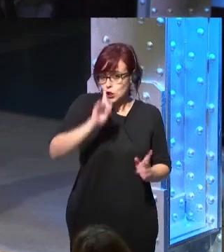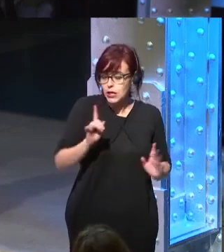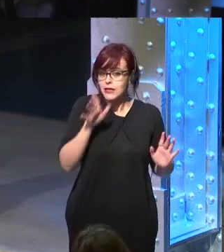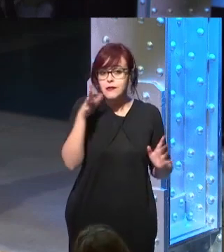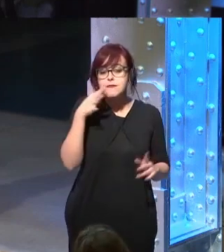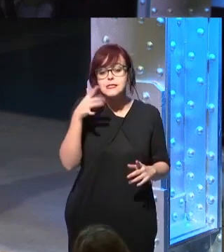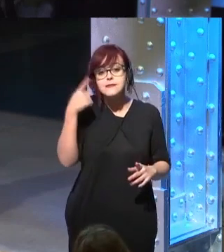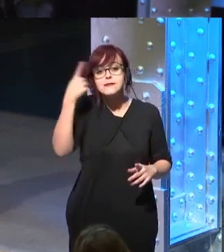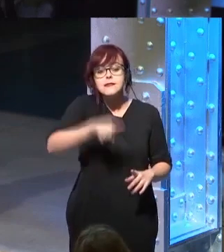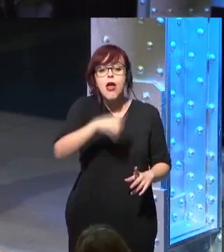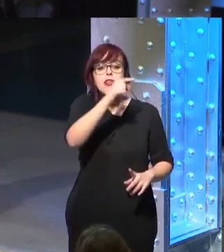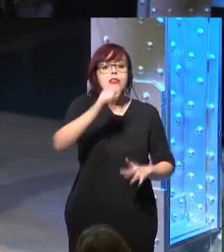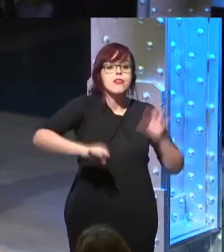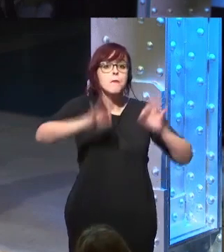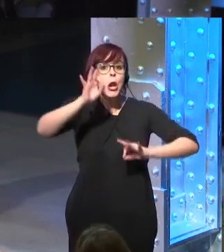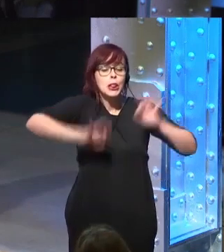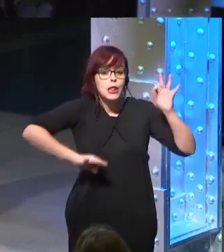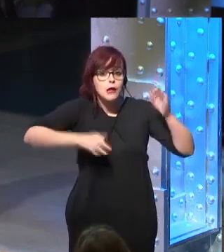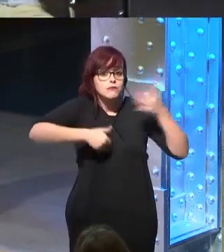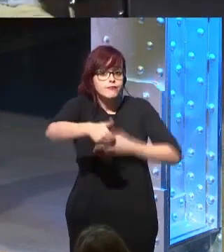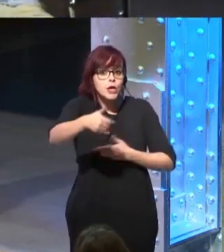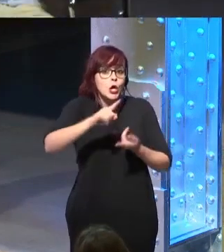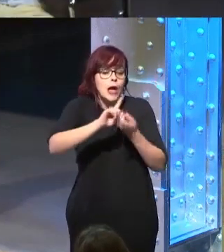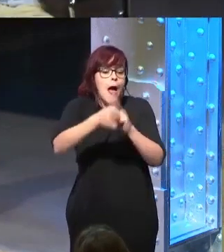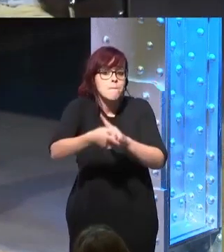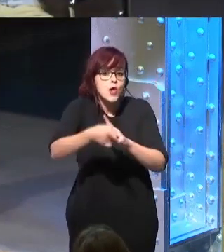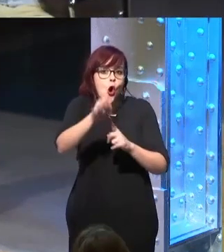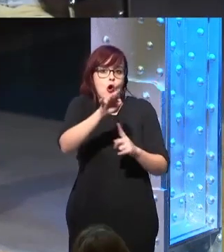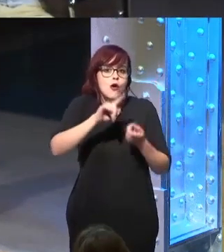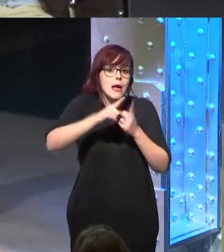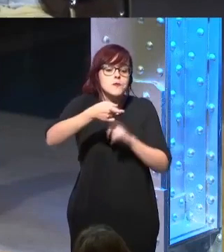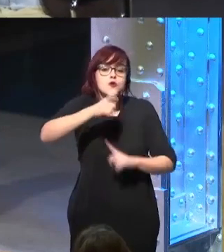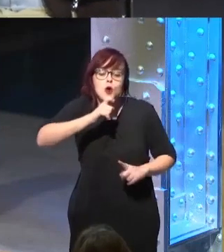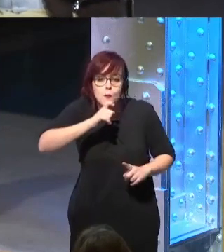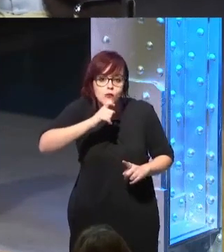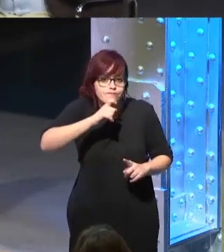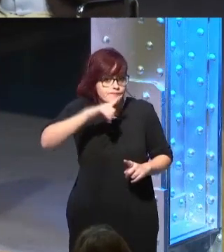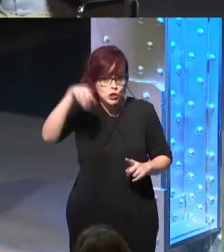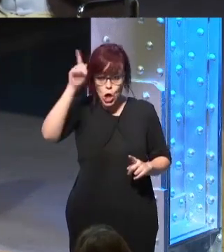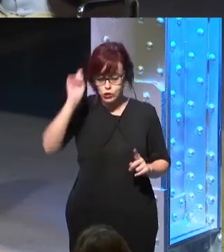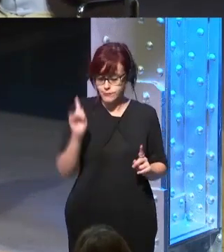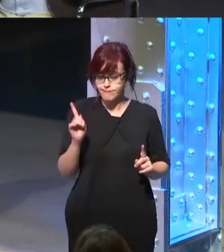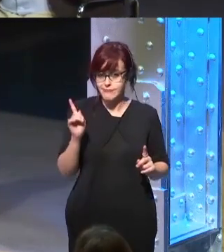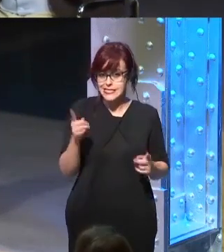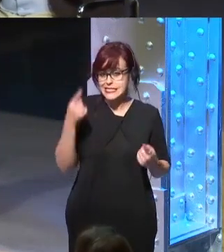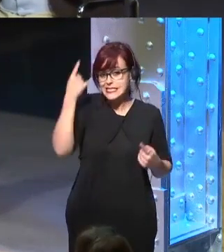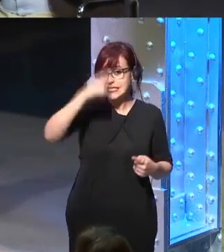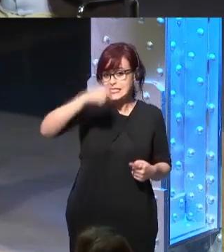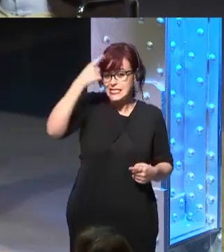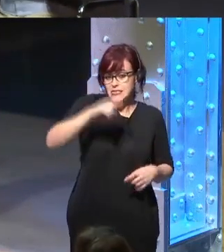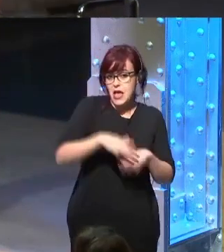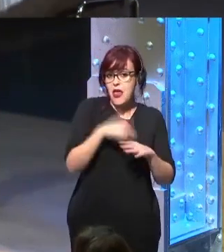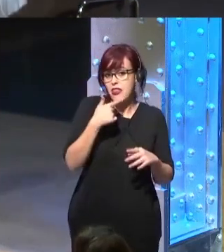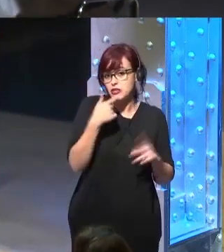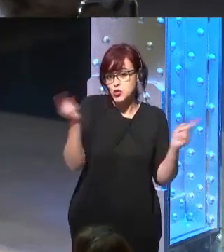totalmente segura de hasta qué punto es distinto o de cuán distinto es, ¿no? Ya sé que no he dicho gran